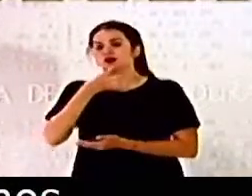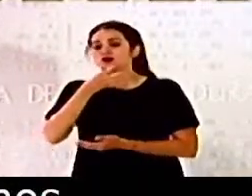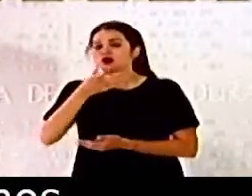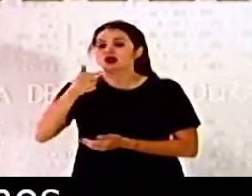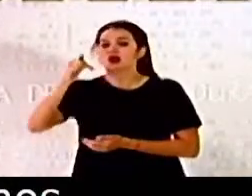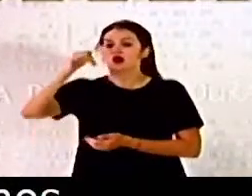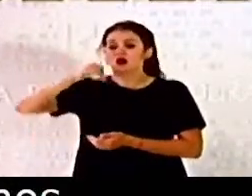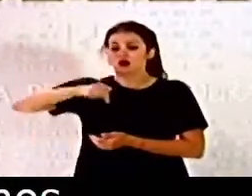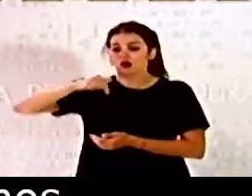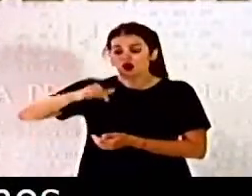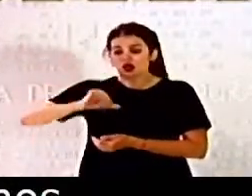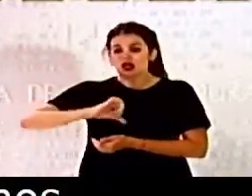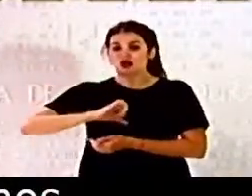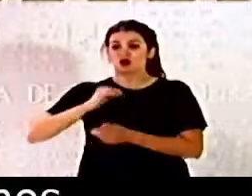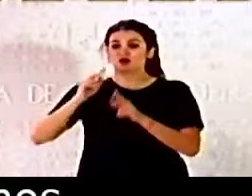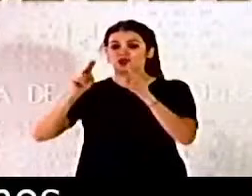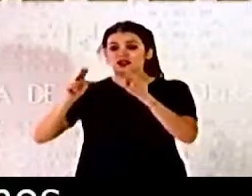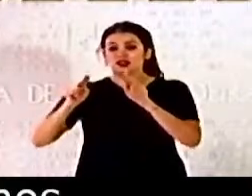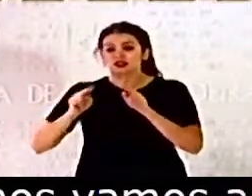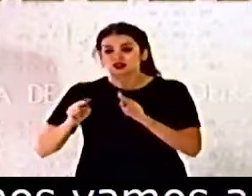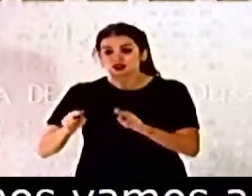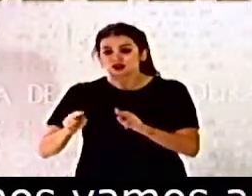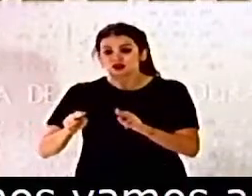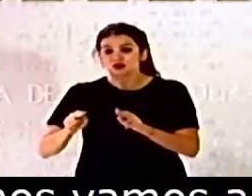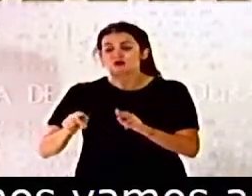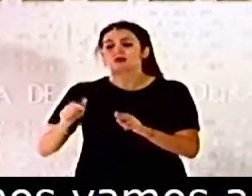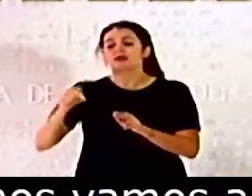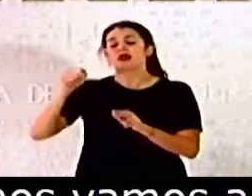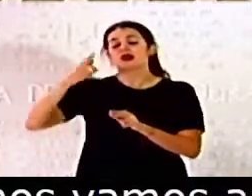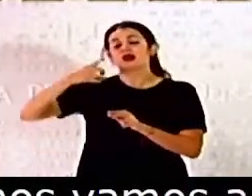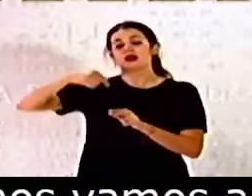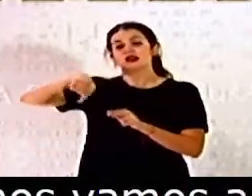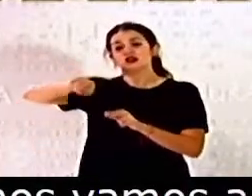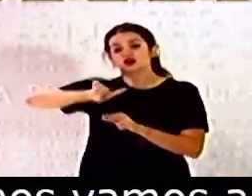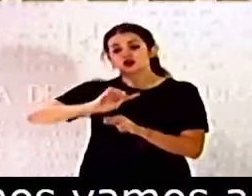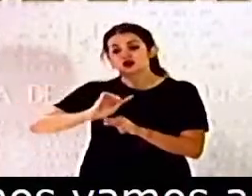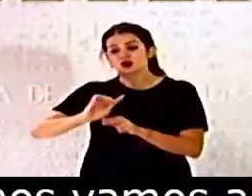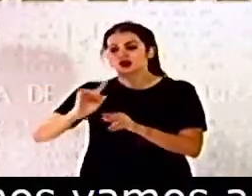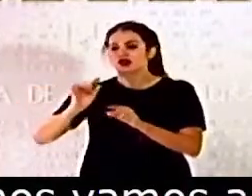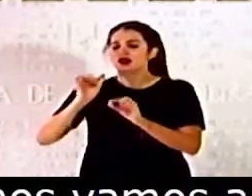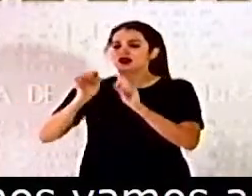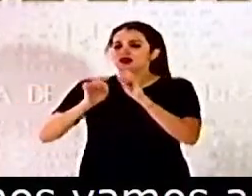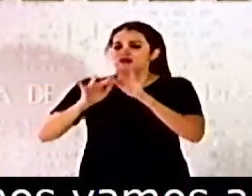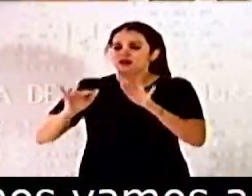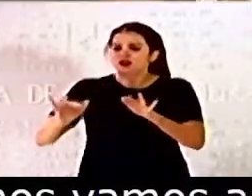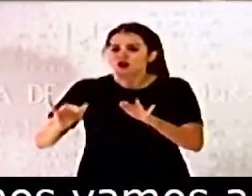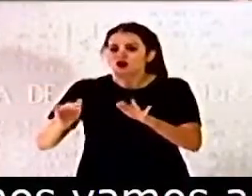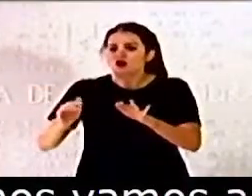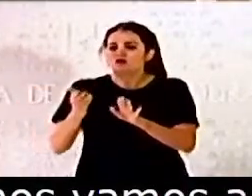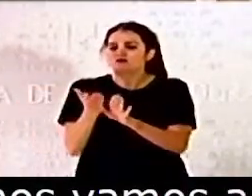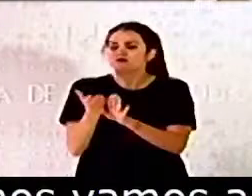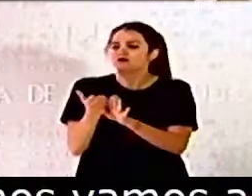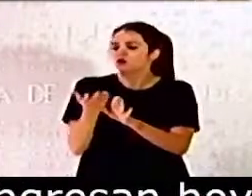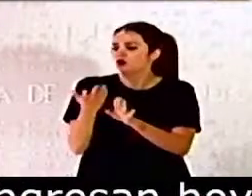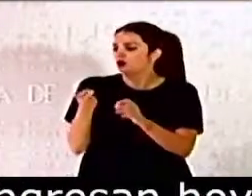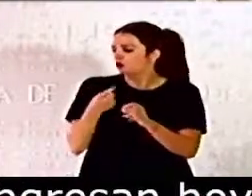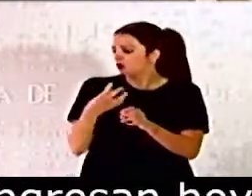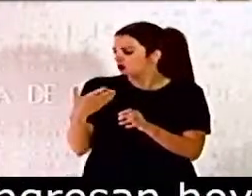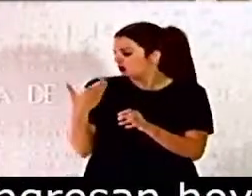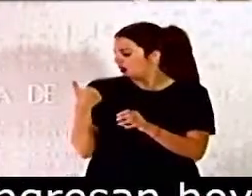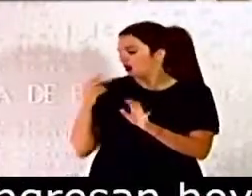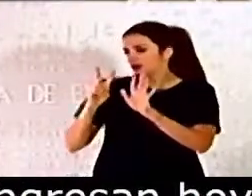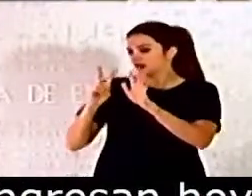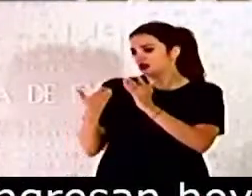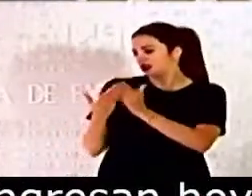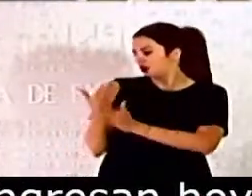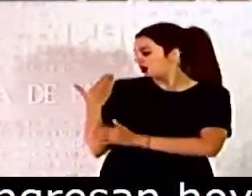están ingresando hoy en nuestros hospitales, desafortunadamente se infectaron hace alrededor de 7 o 10